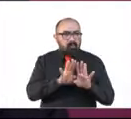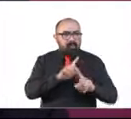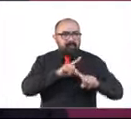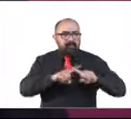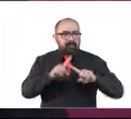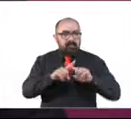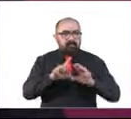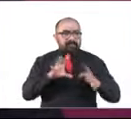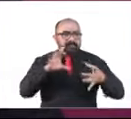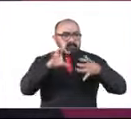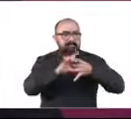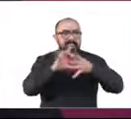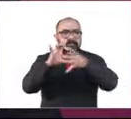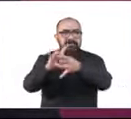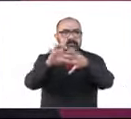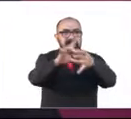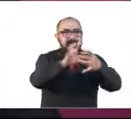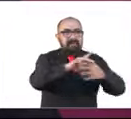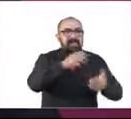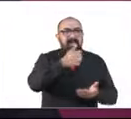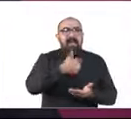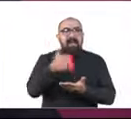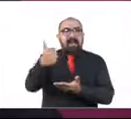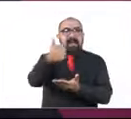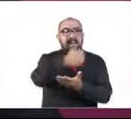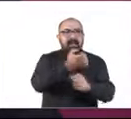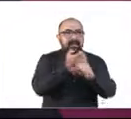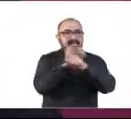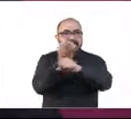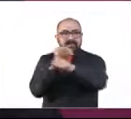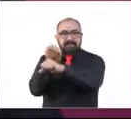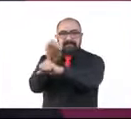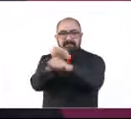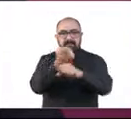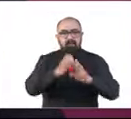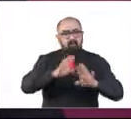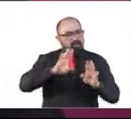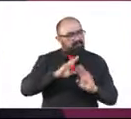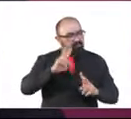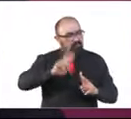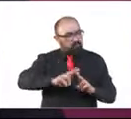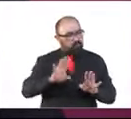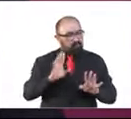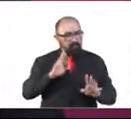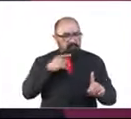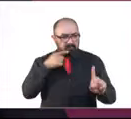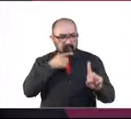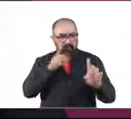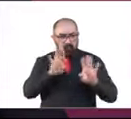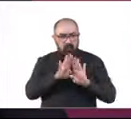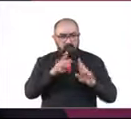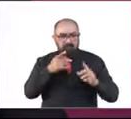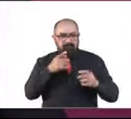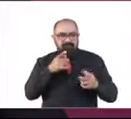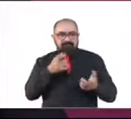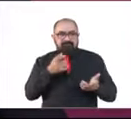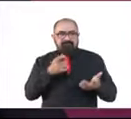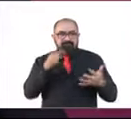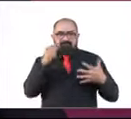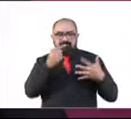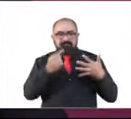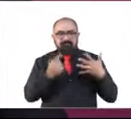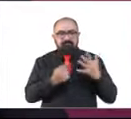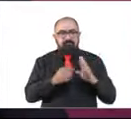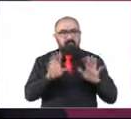que la conforman, es una respuesta, yo diría hasta cierto punto original,